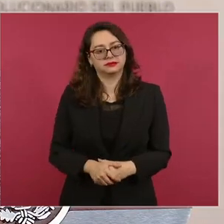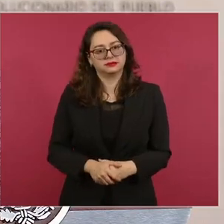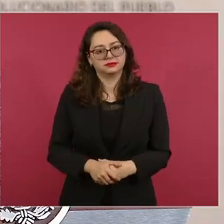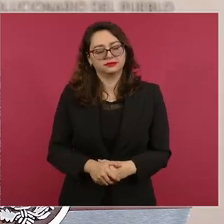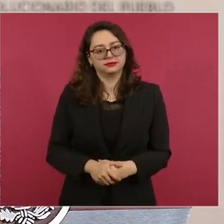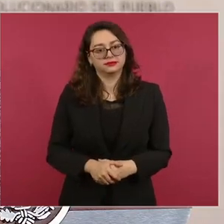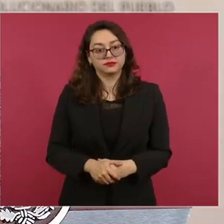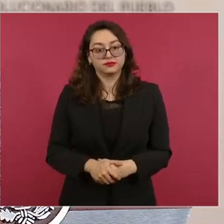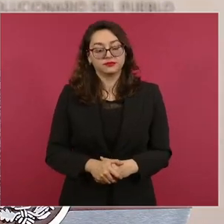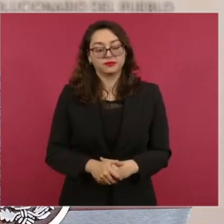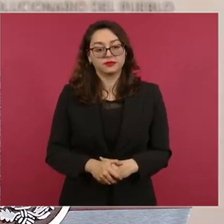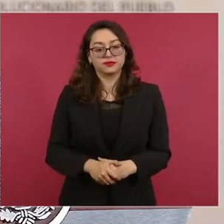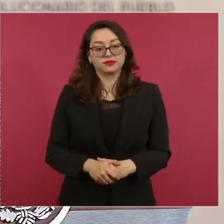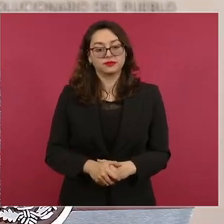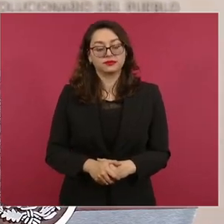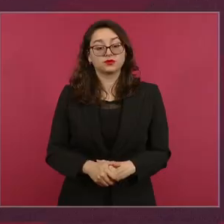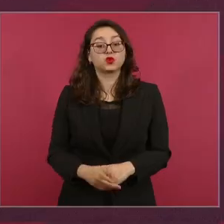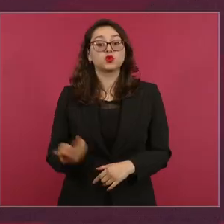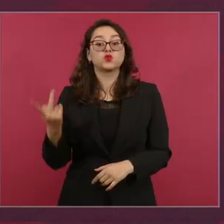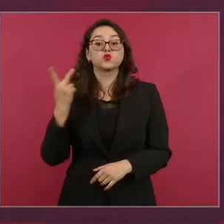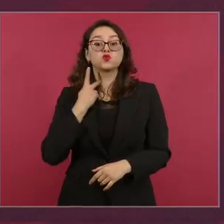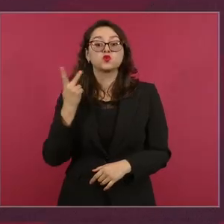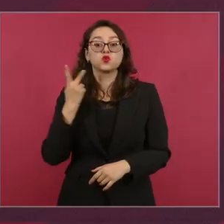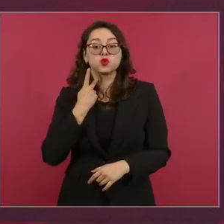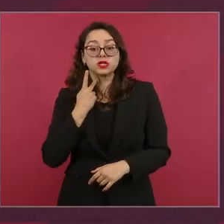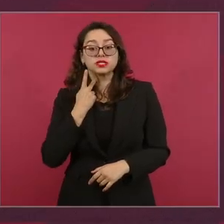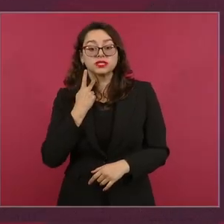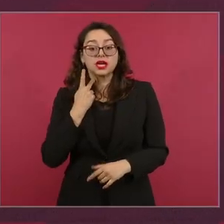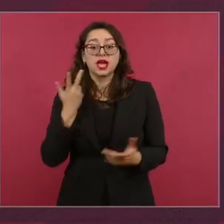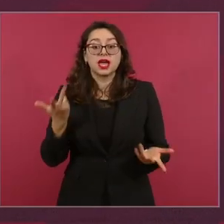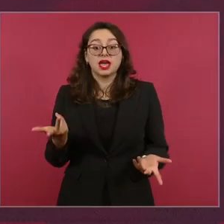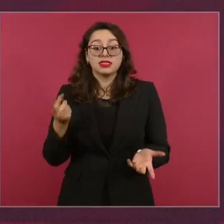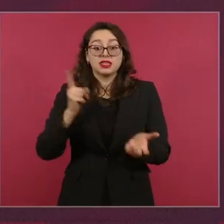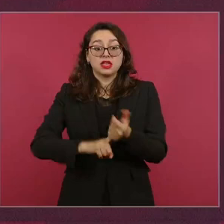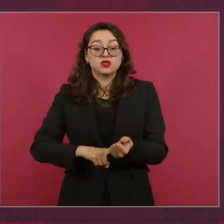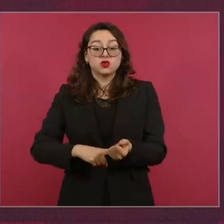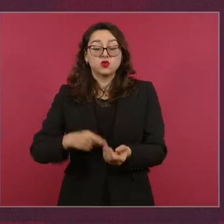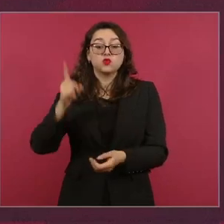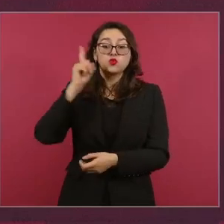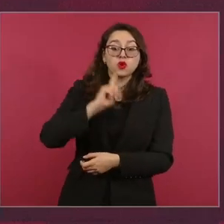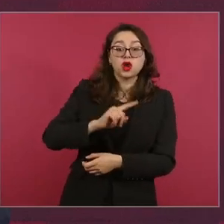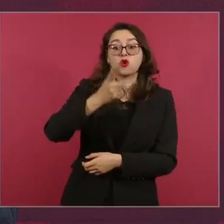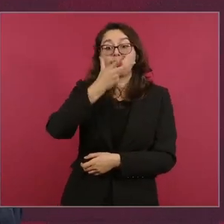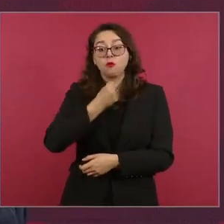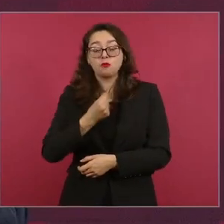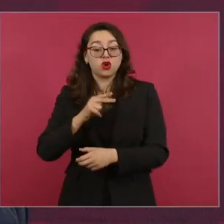La política se hace con mujeres y hombres, no con santos.